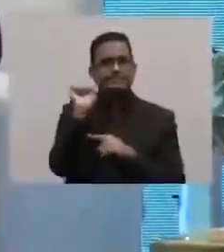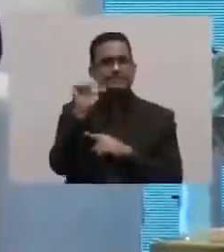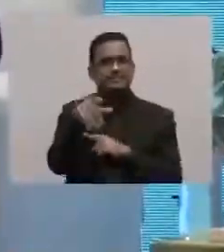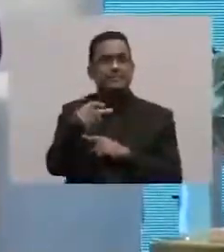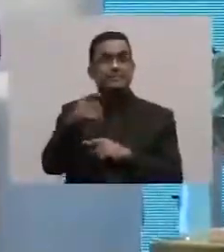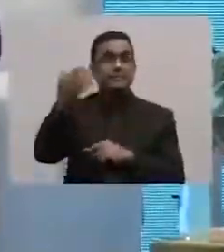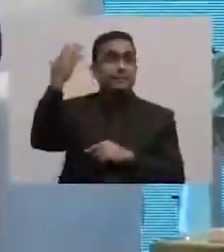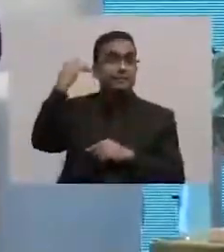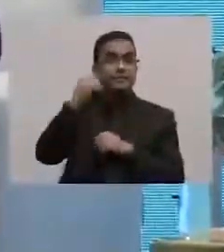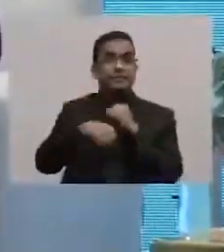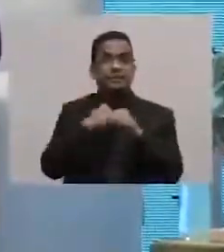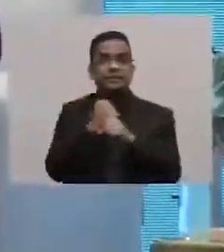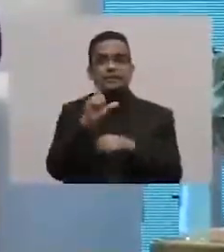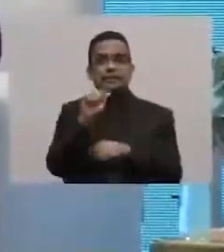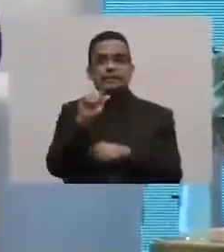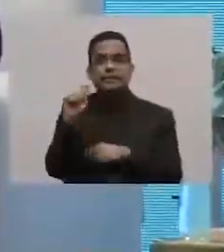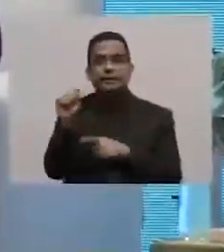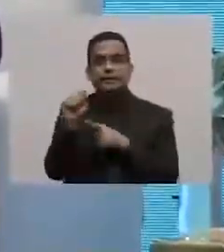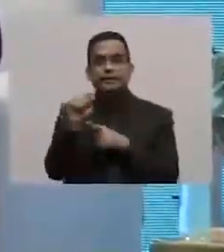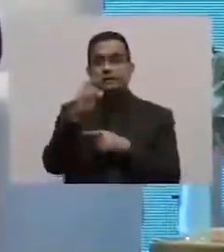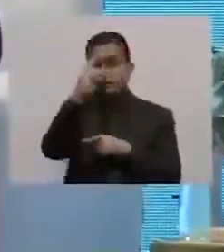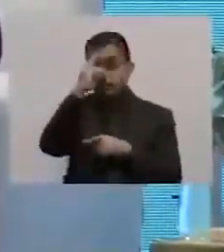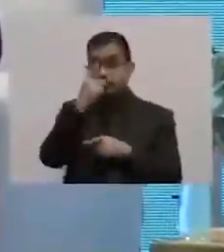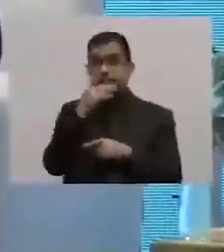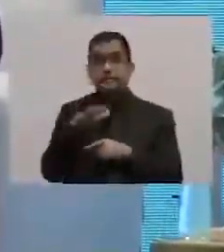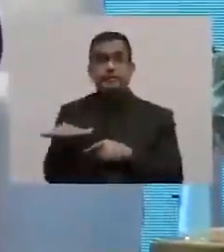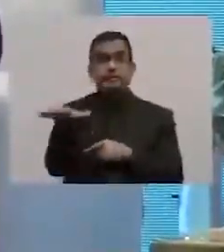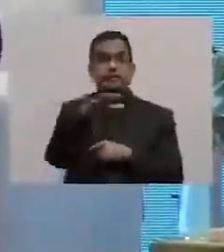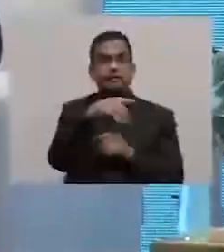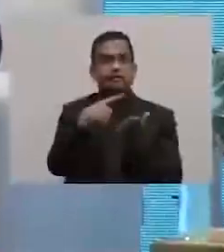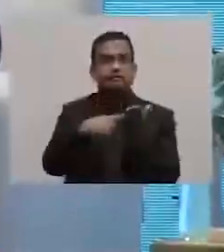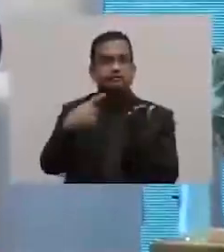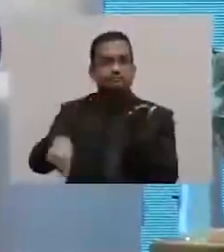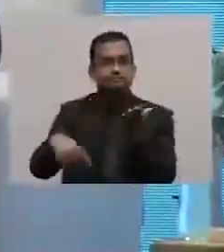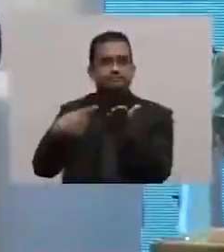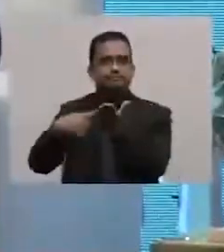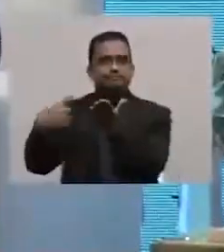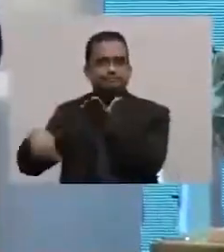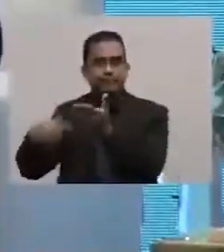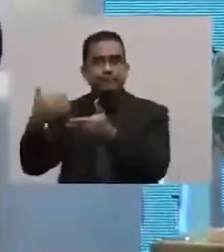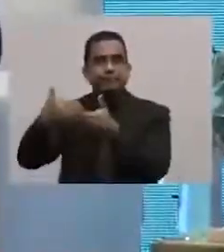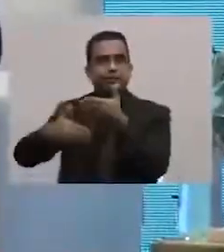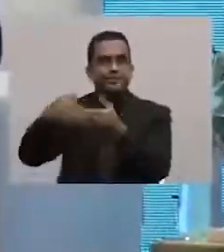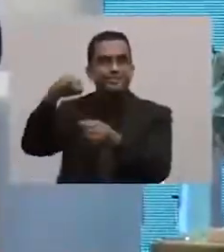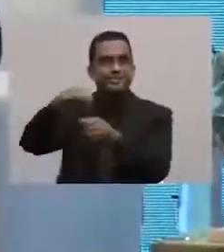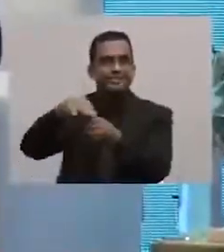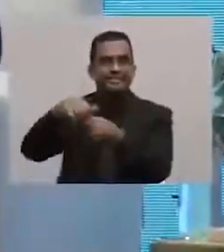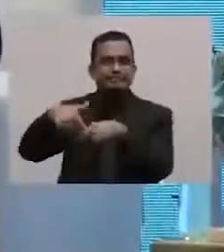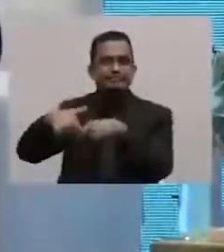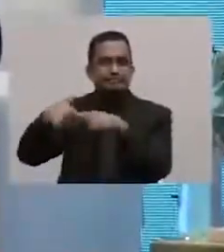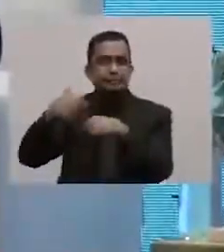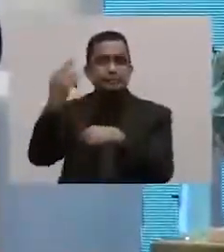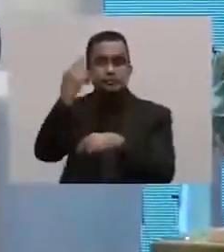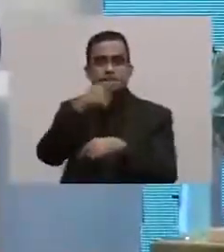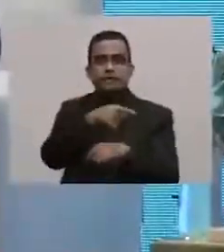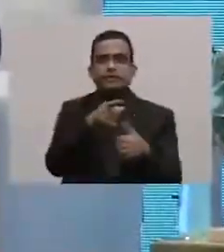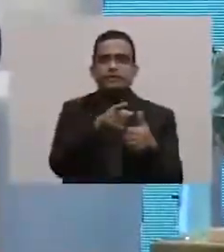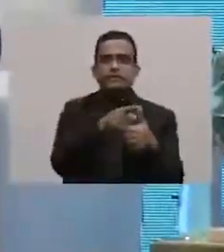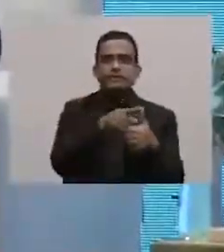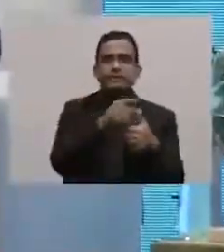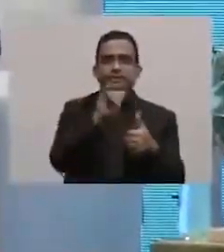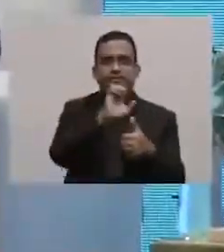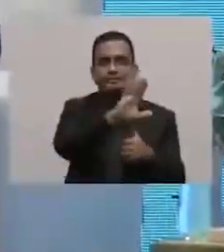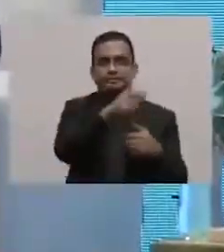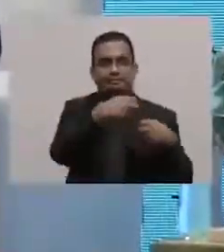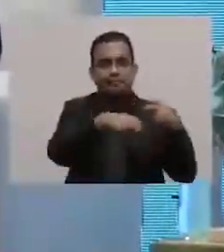el 2020 el país suspendió dos procesos electorales, uno por una falla del sistema de la